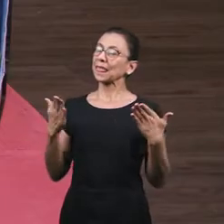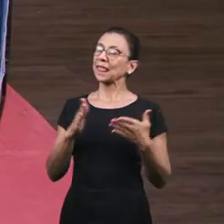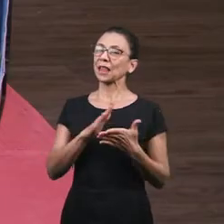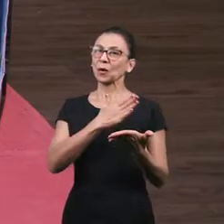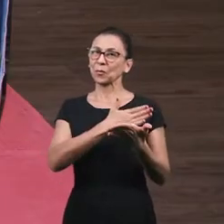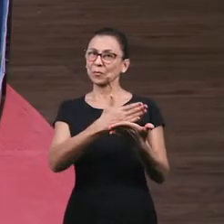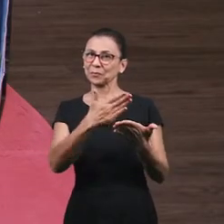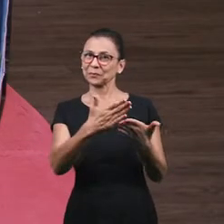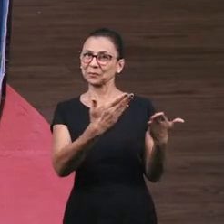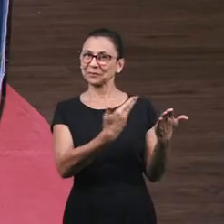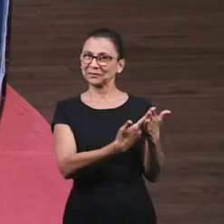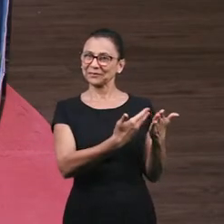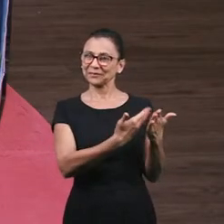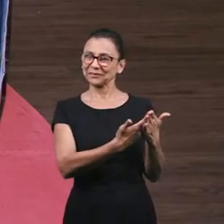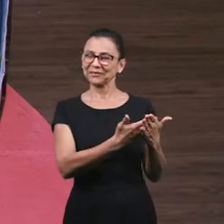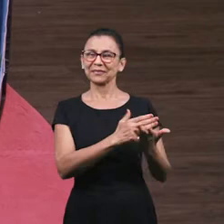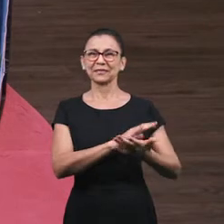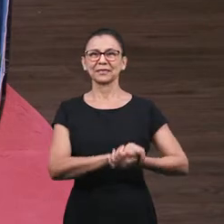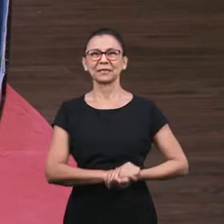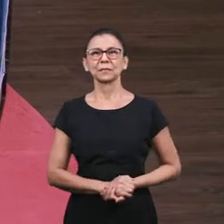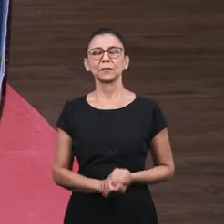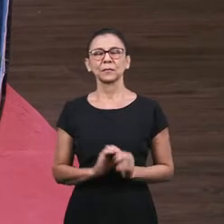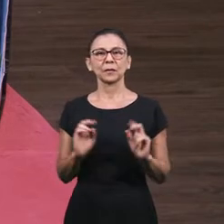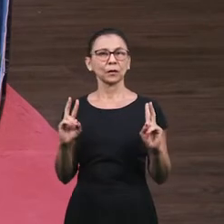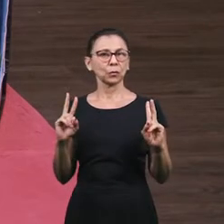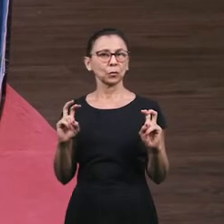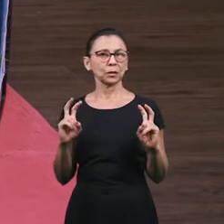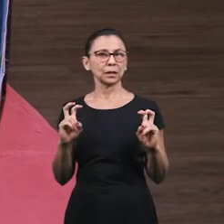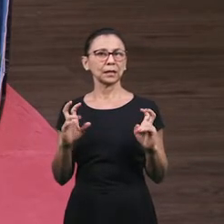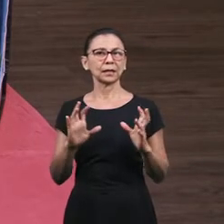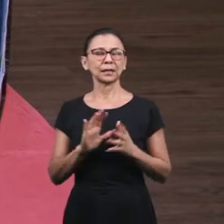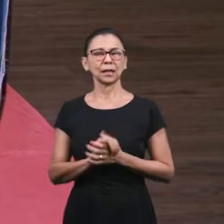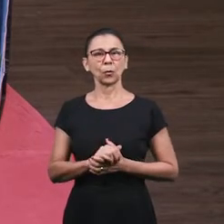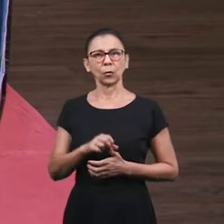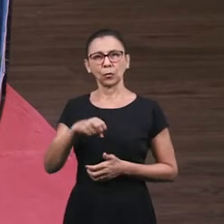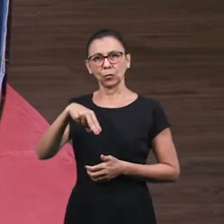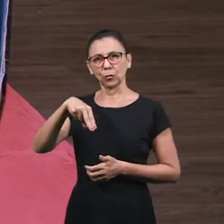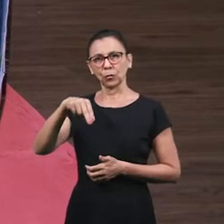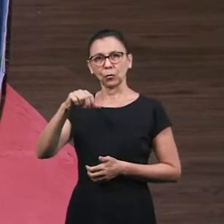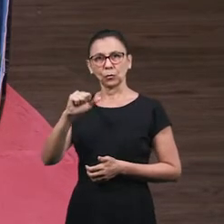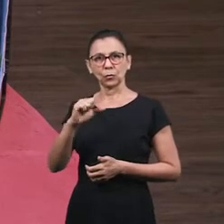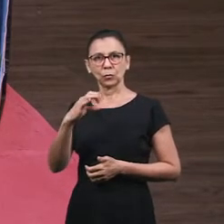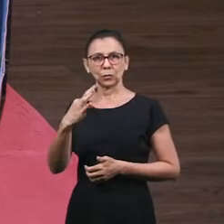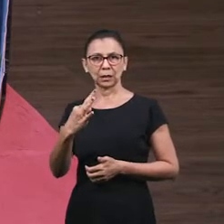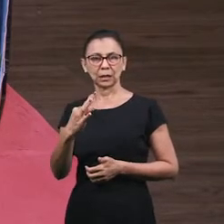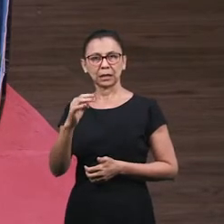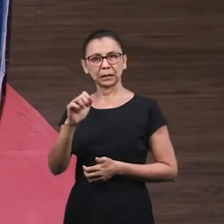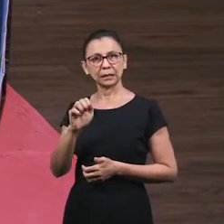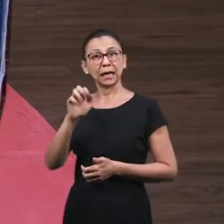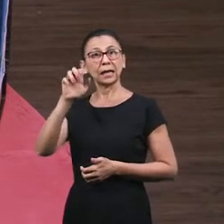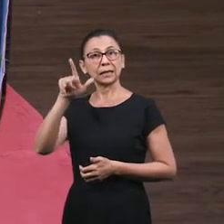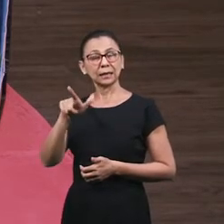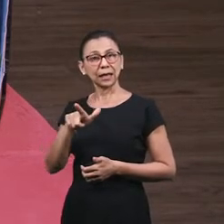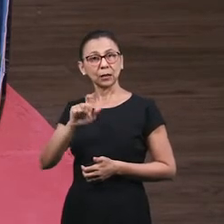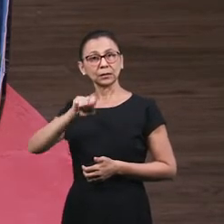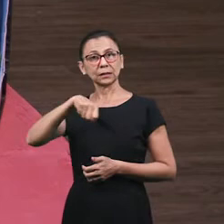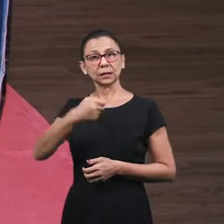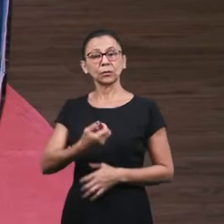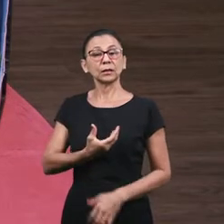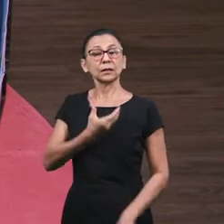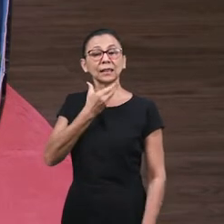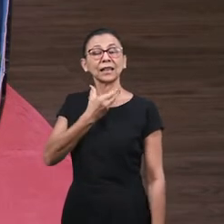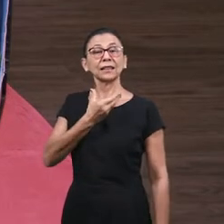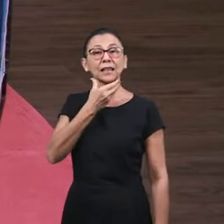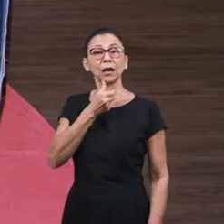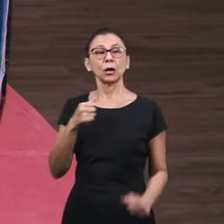Ahora nosotros vamos a iniciar nuestra clase. El tema de nuestra clase es sobre la Navidad. Los ángeles